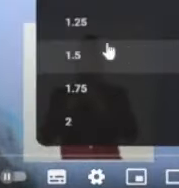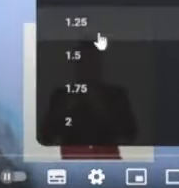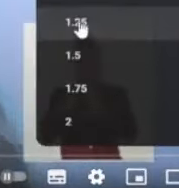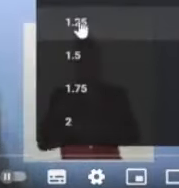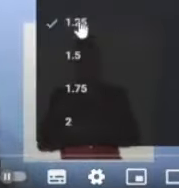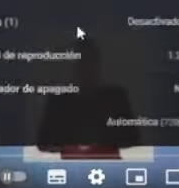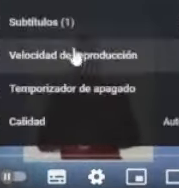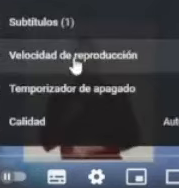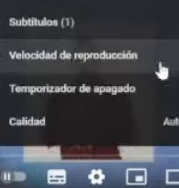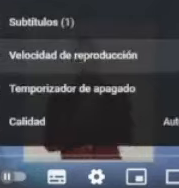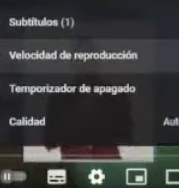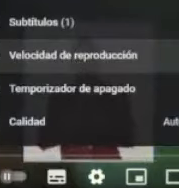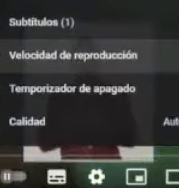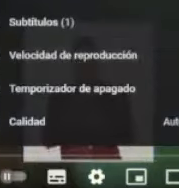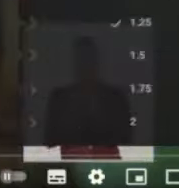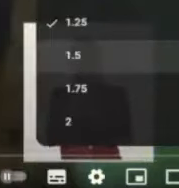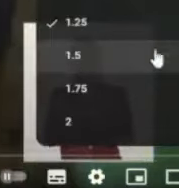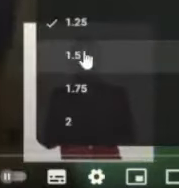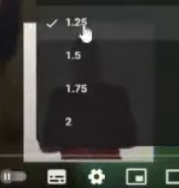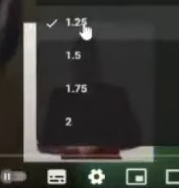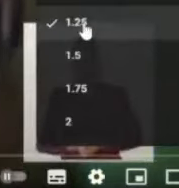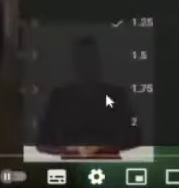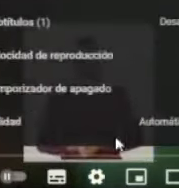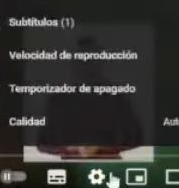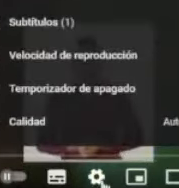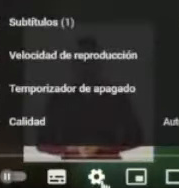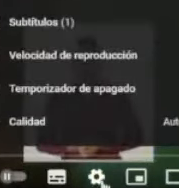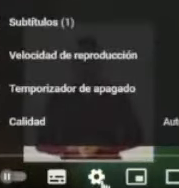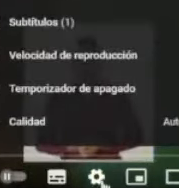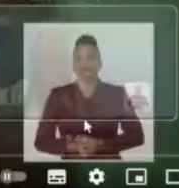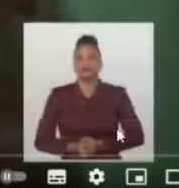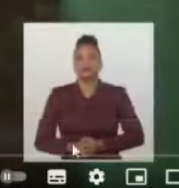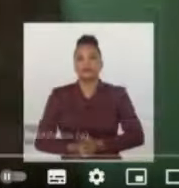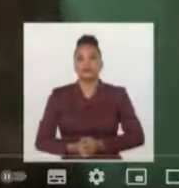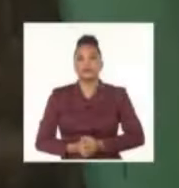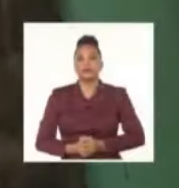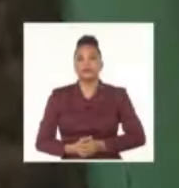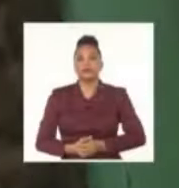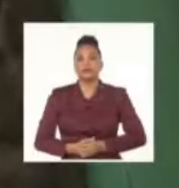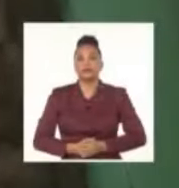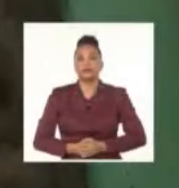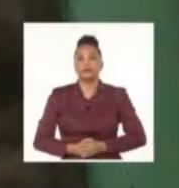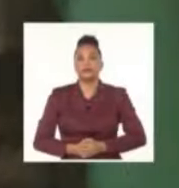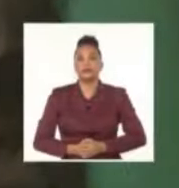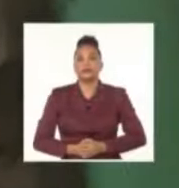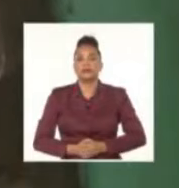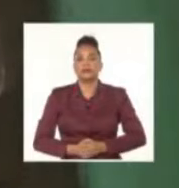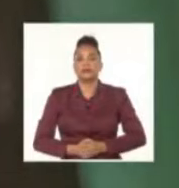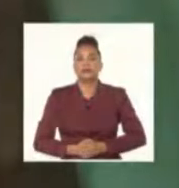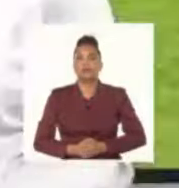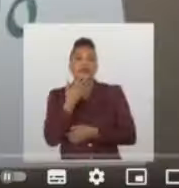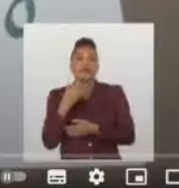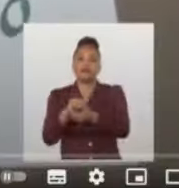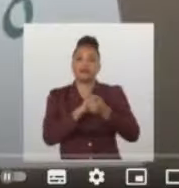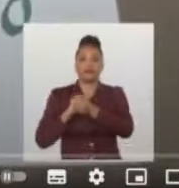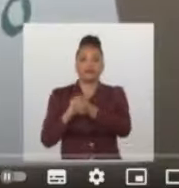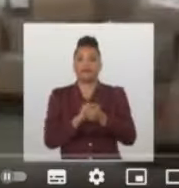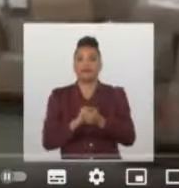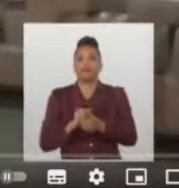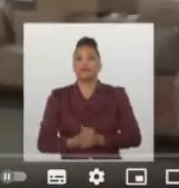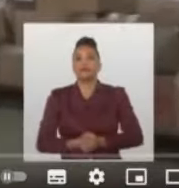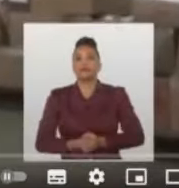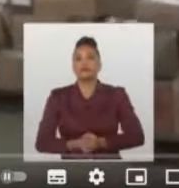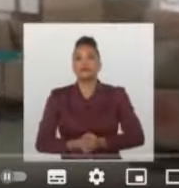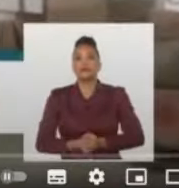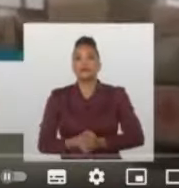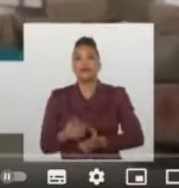próximos espacios ampliaremos la información. Desde Mías, Guantánamo, Abraham Gamboa e Isaac García Cárdenas, Canal Cubano de Noticias. Hoy por